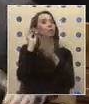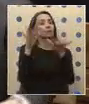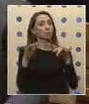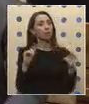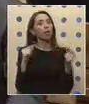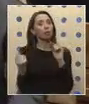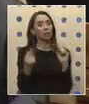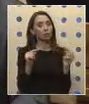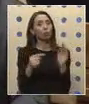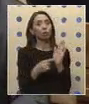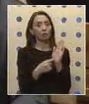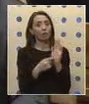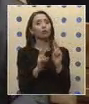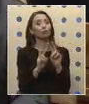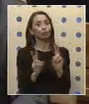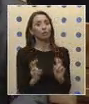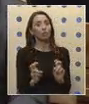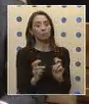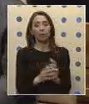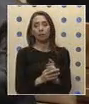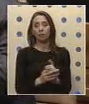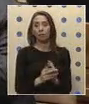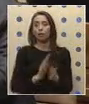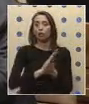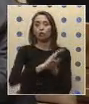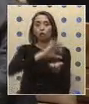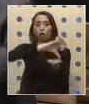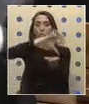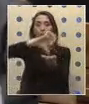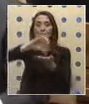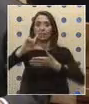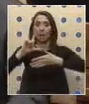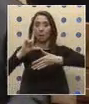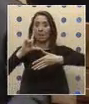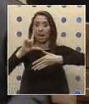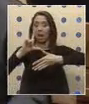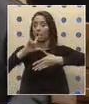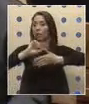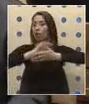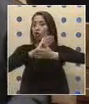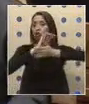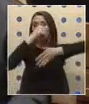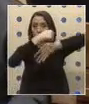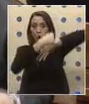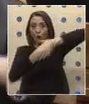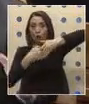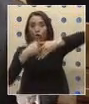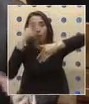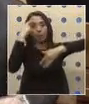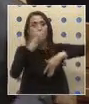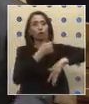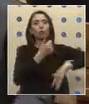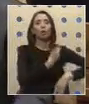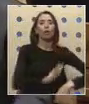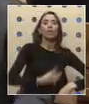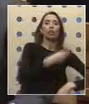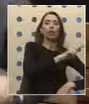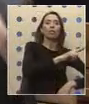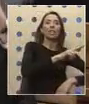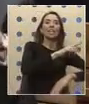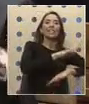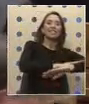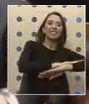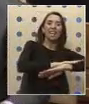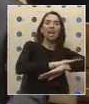discutir estos mismos temas. Y en todos los países de América Latina, todos, no solo los que tienen gobierno más a izquierda o menos de izquierda, hay